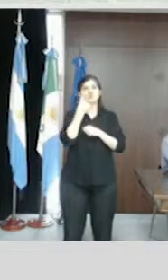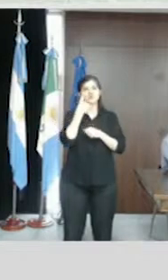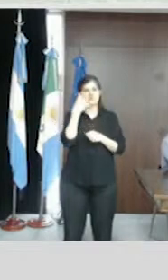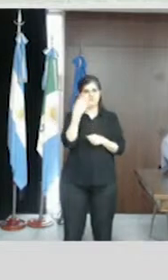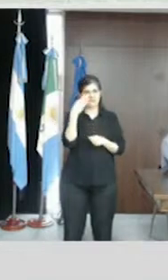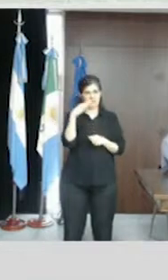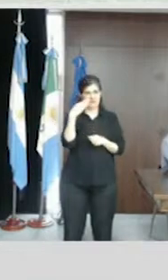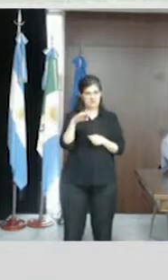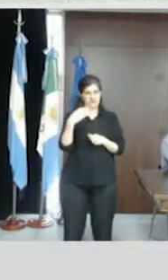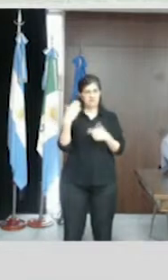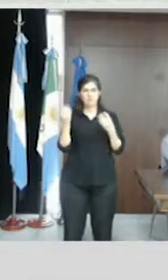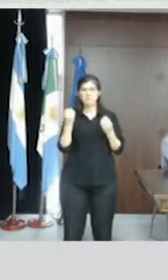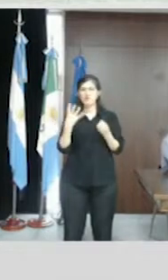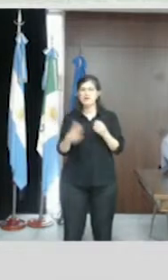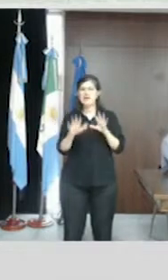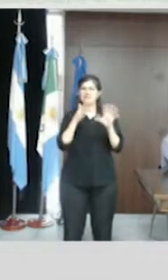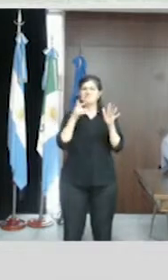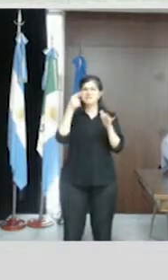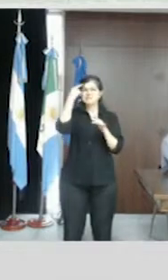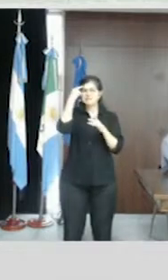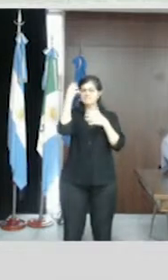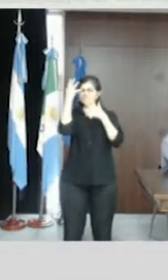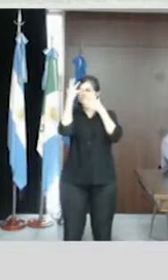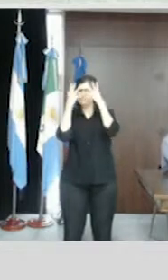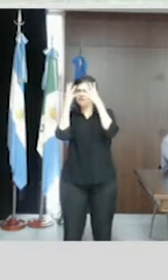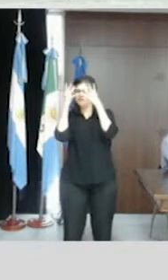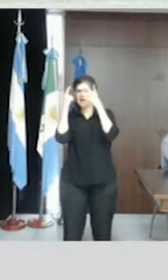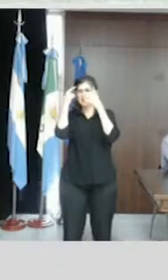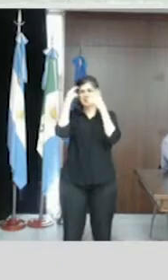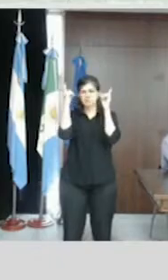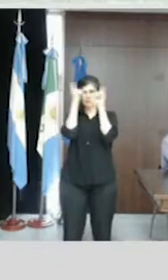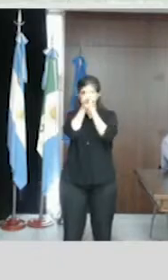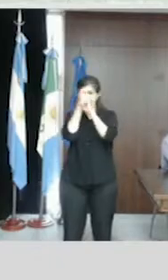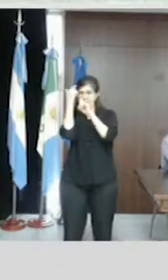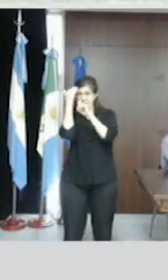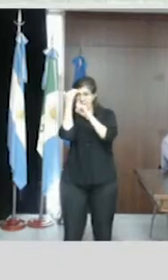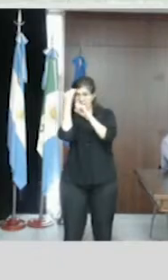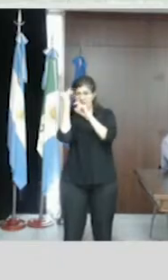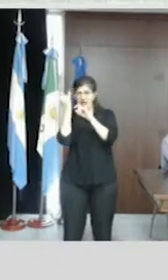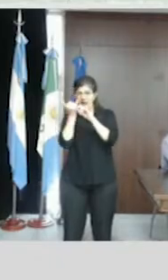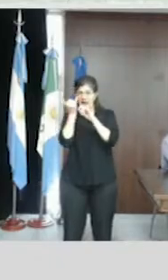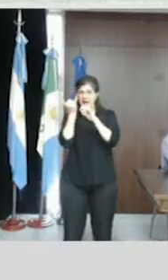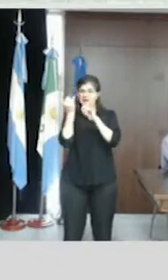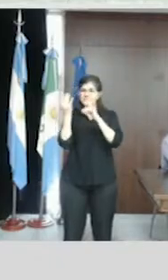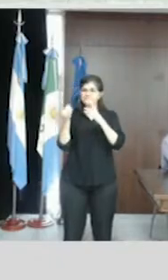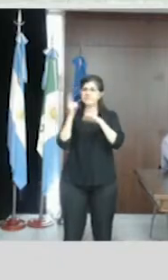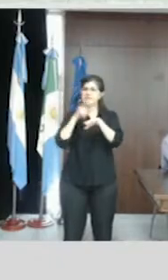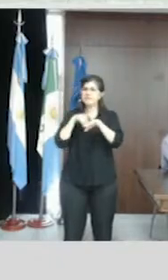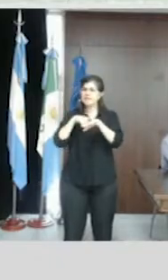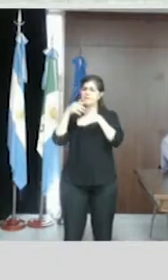que hay un principio de demencia, de que tiene un trastorno cognitivo y no le estamos dando este